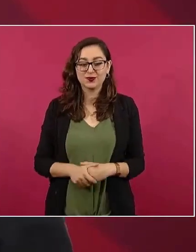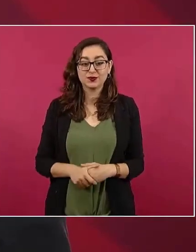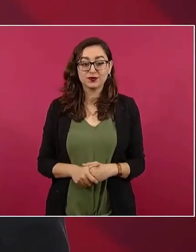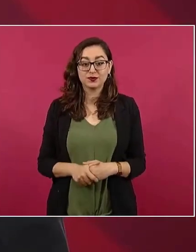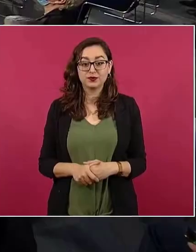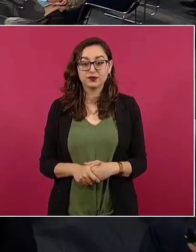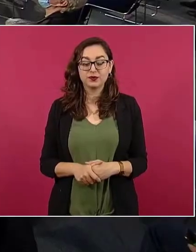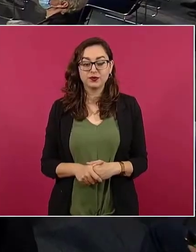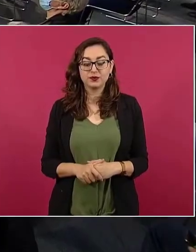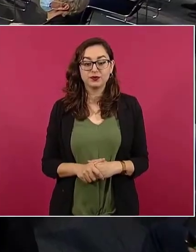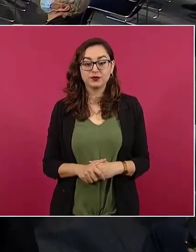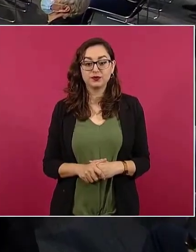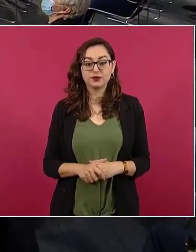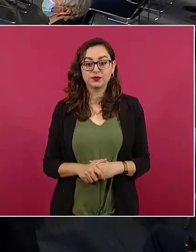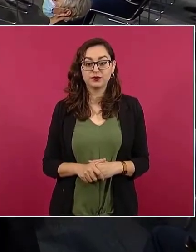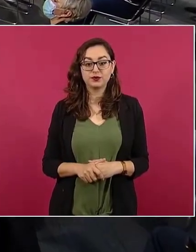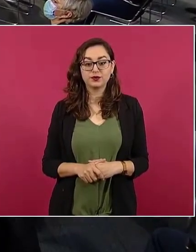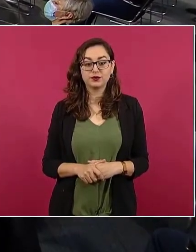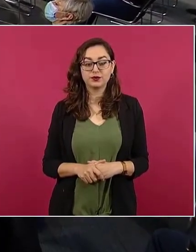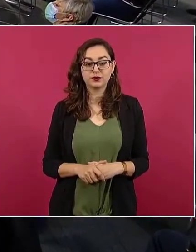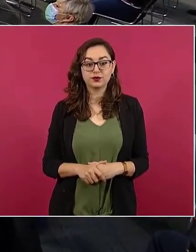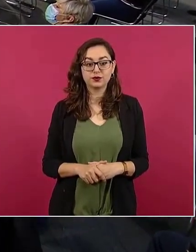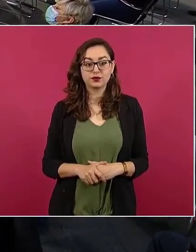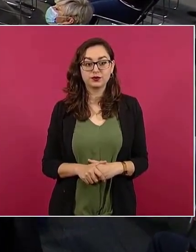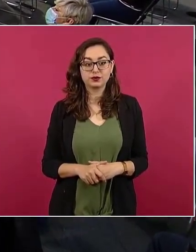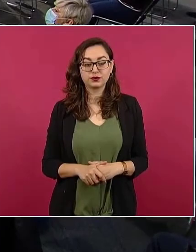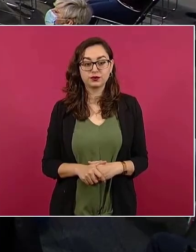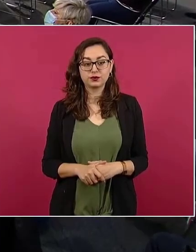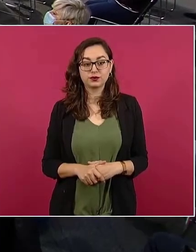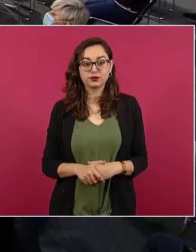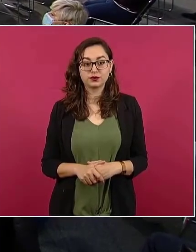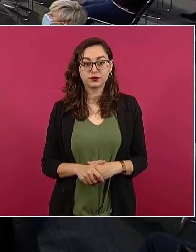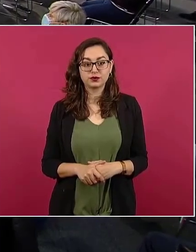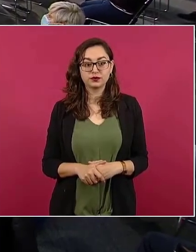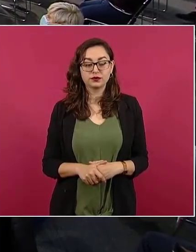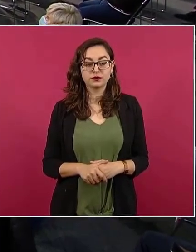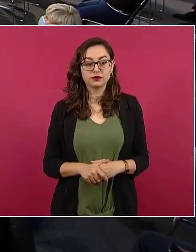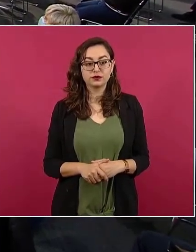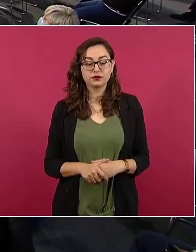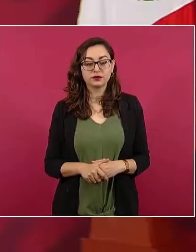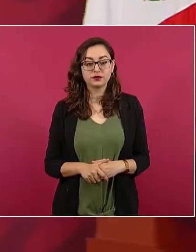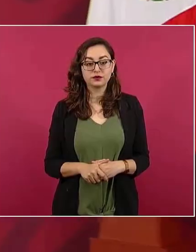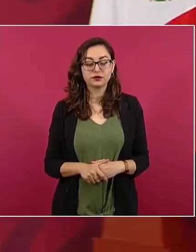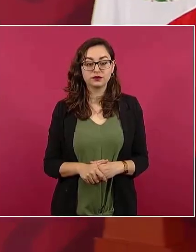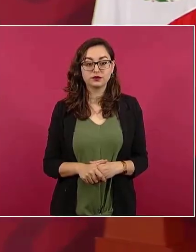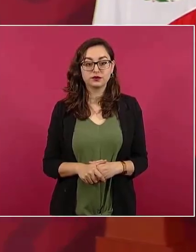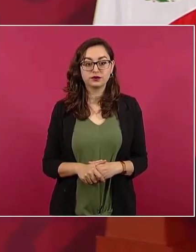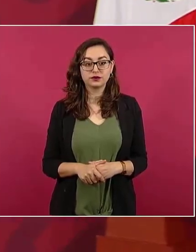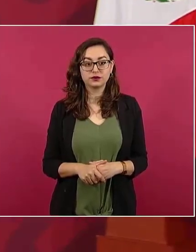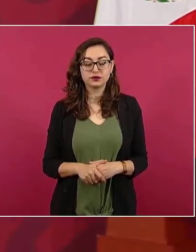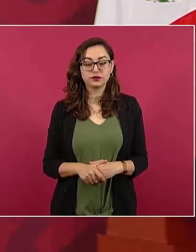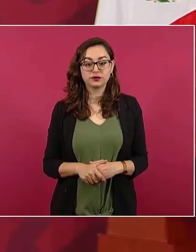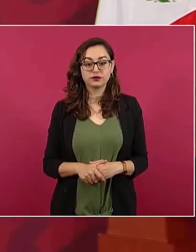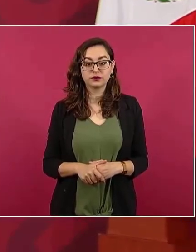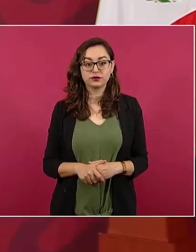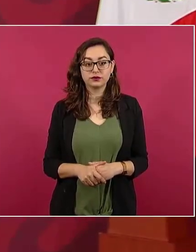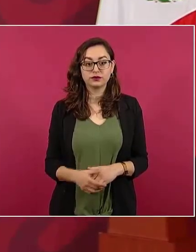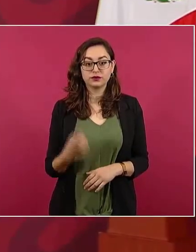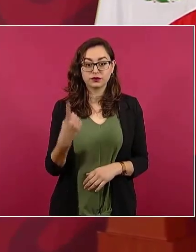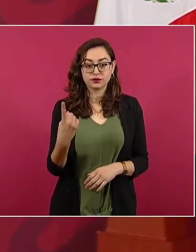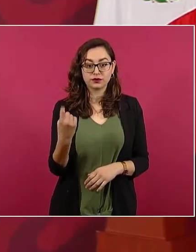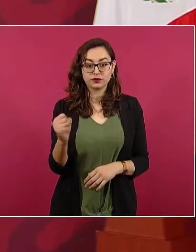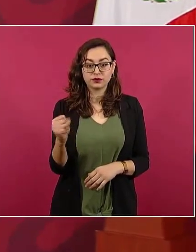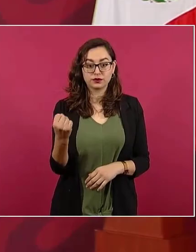¿Cuándo asume Leti como secretaria de Educación? El día primero. El día primero de